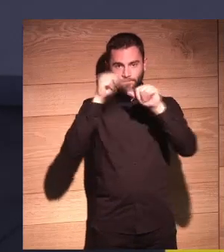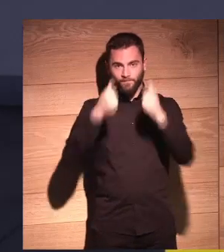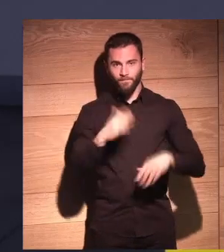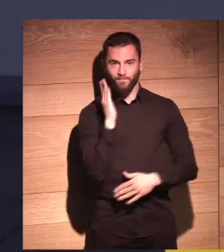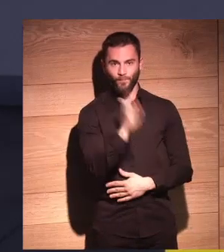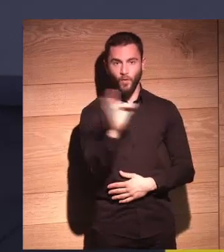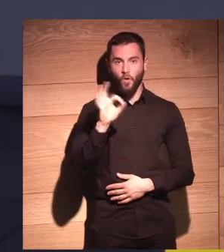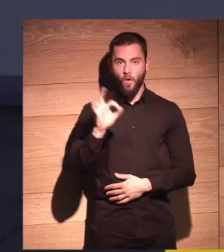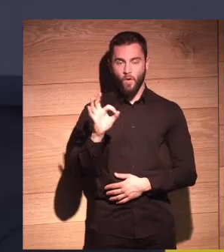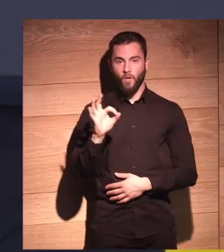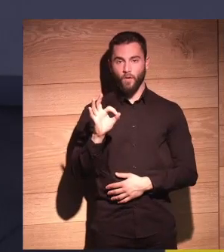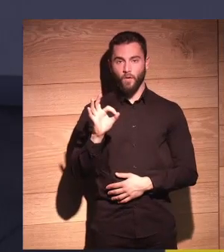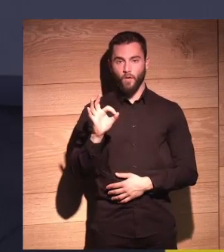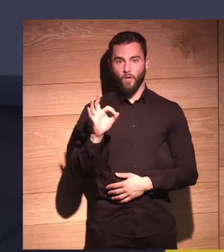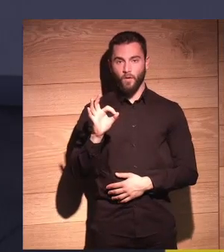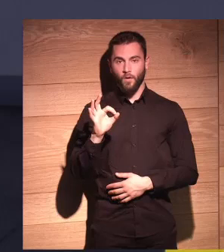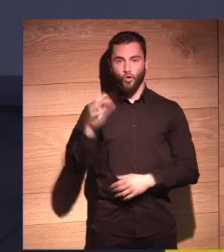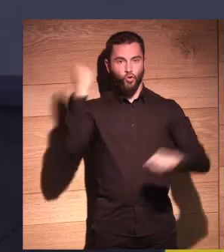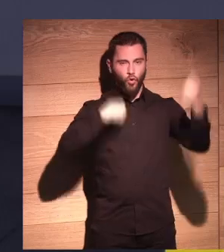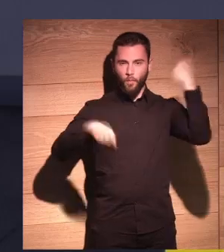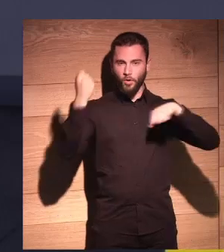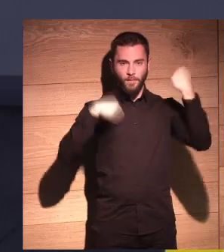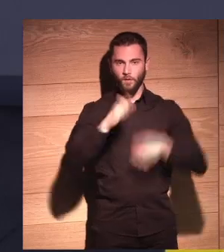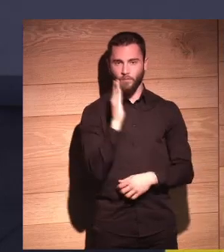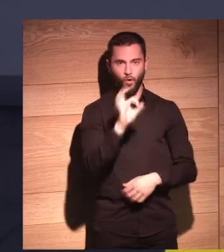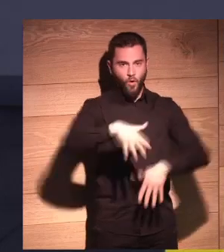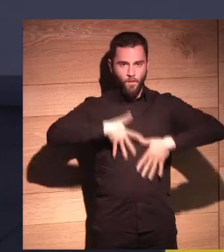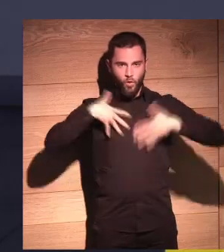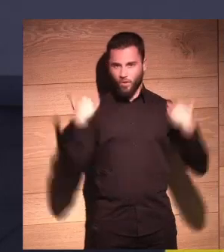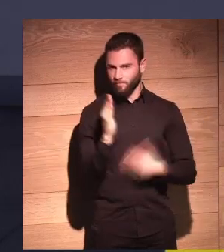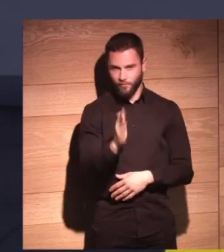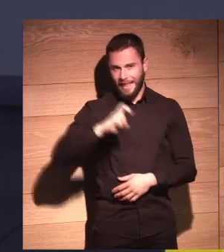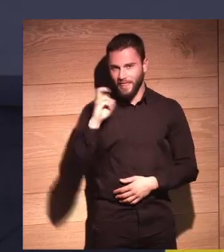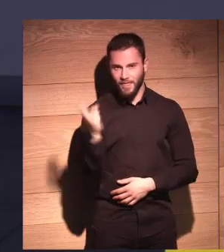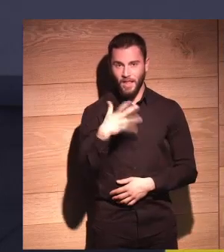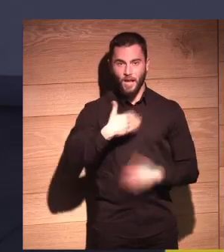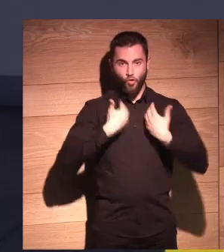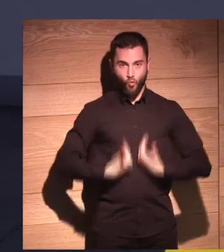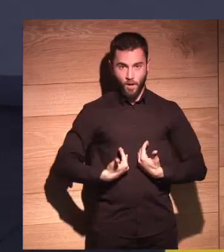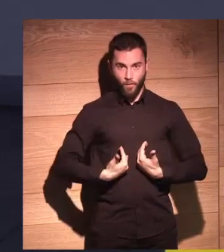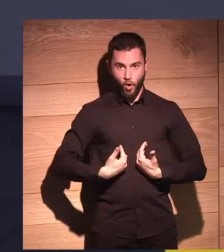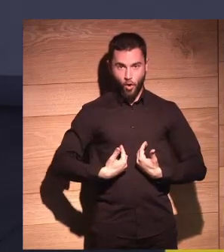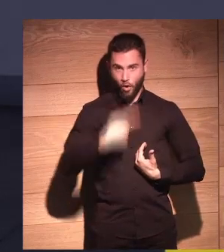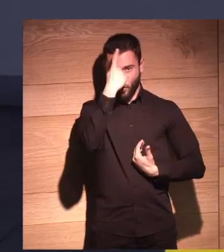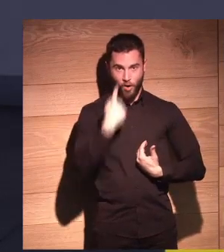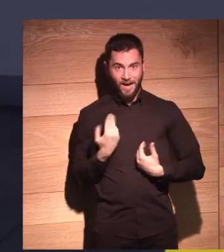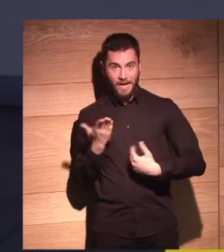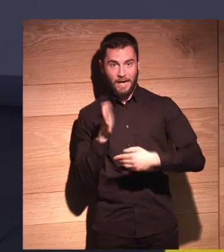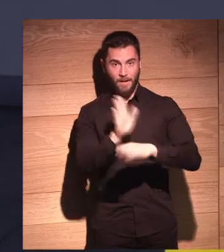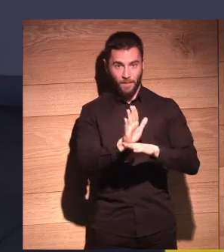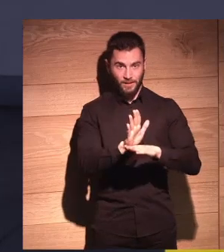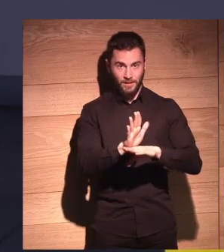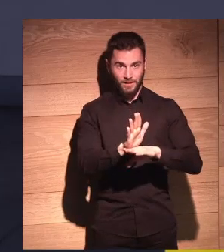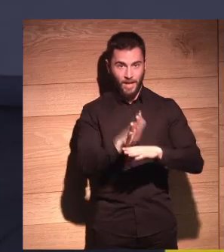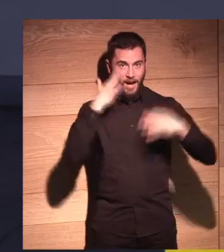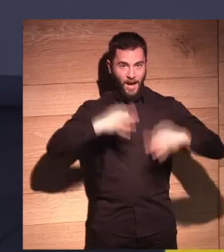tiene impacto en el comportamiento, en las emociones, etcétera. Es decir, el cuerpo que nos representa en realidad virtual va a